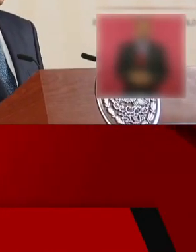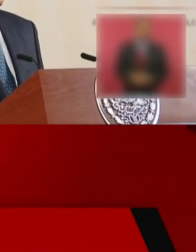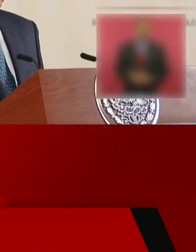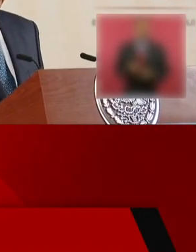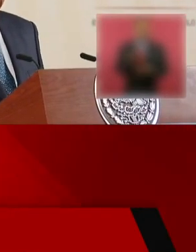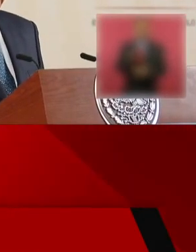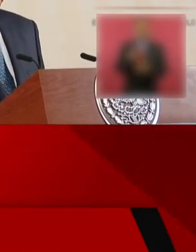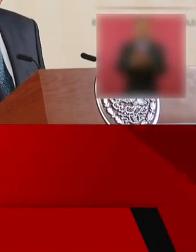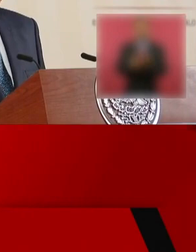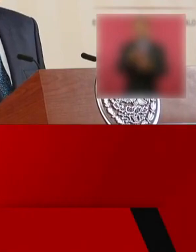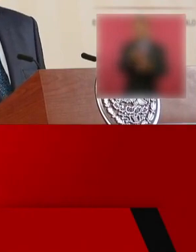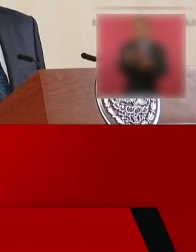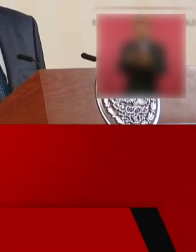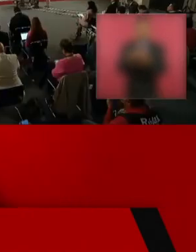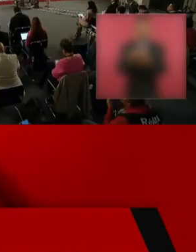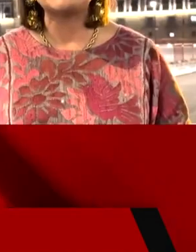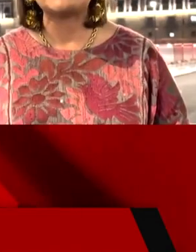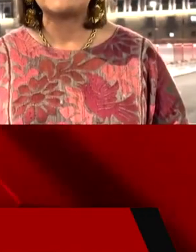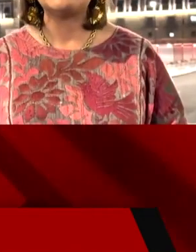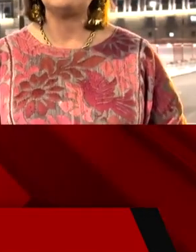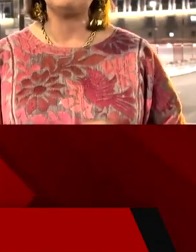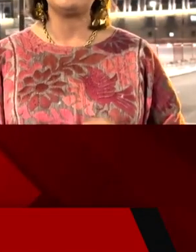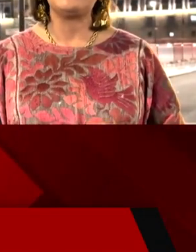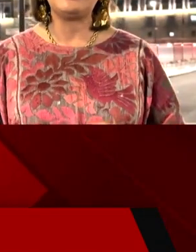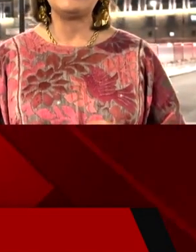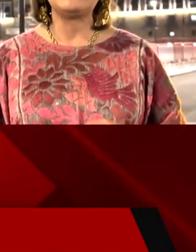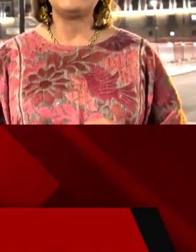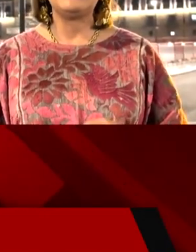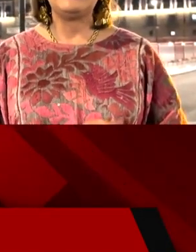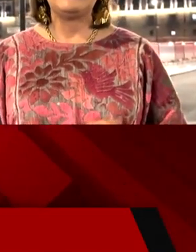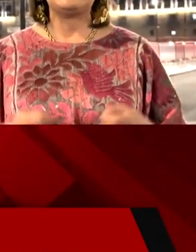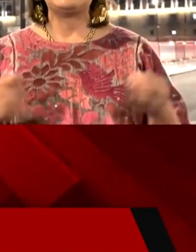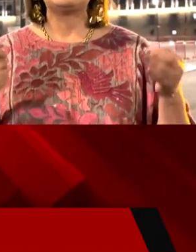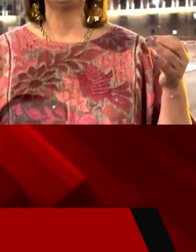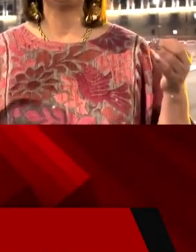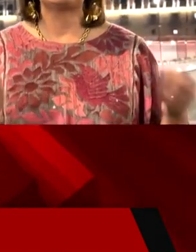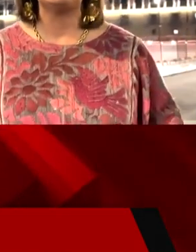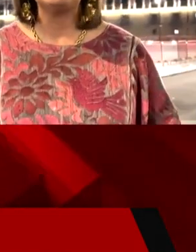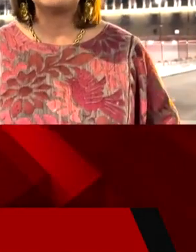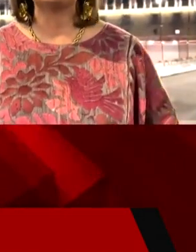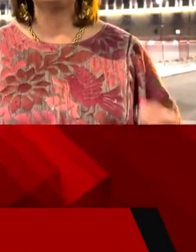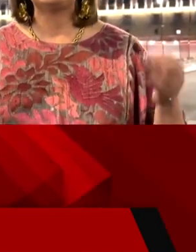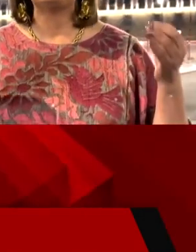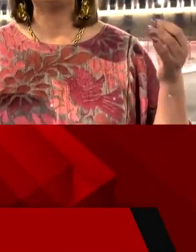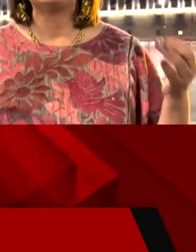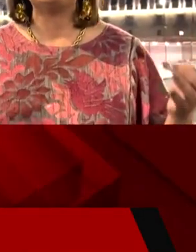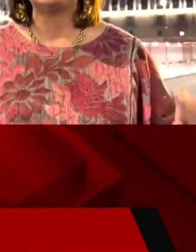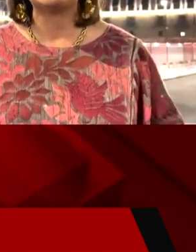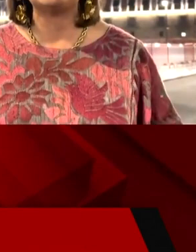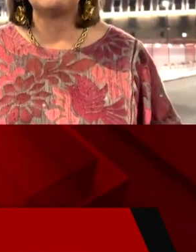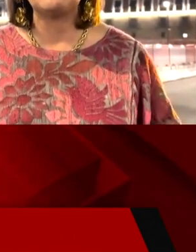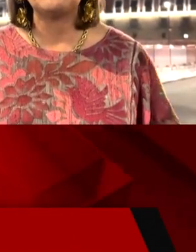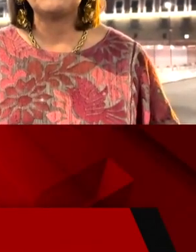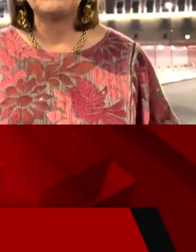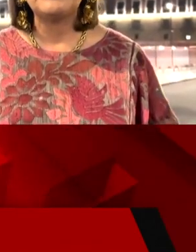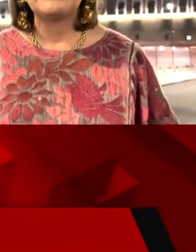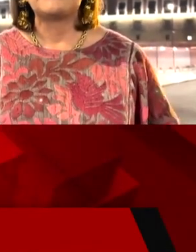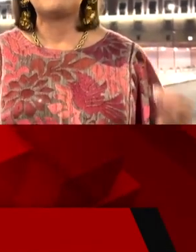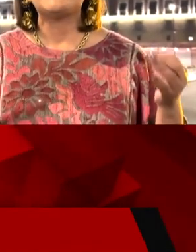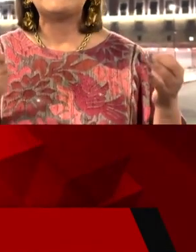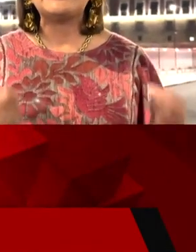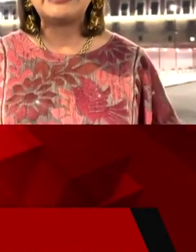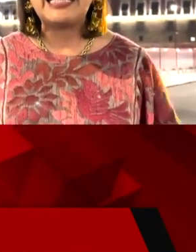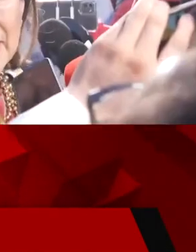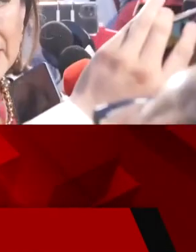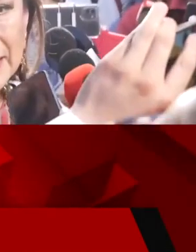dijeron que ya no lo hiciera, su primera reacción, desde mi punto de vista, fue indignarse un poco, como que no le gustó